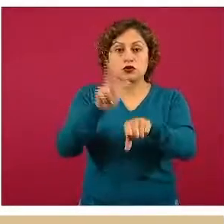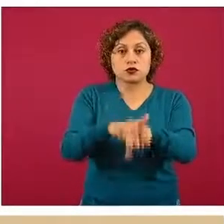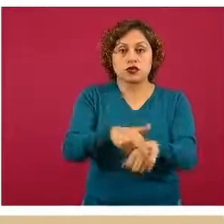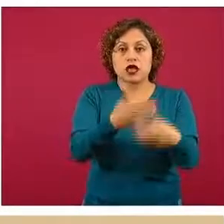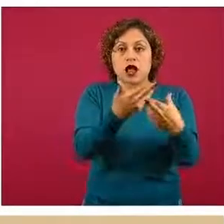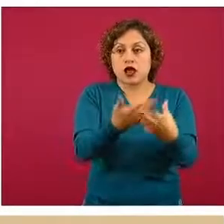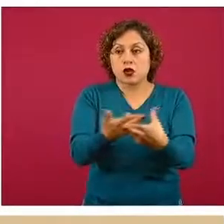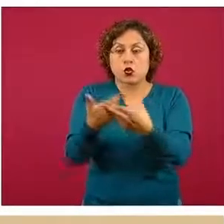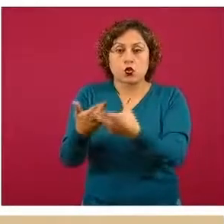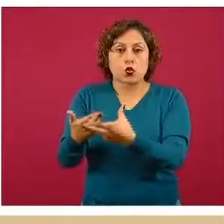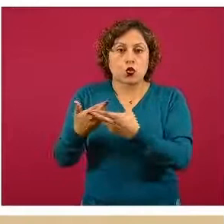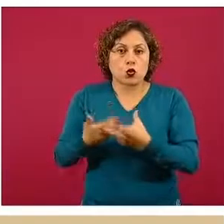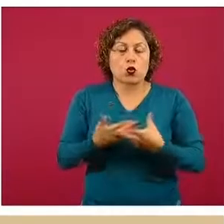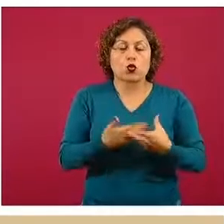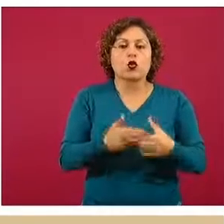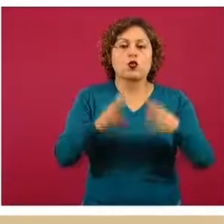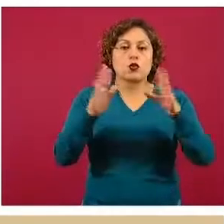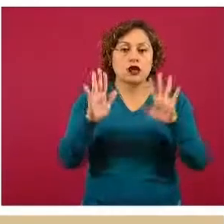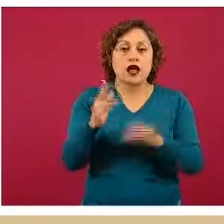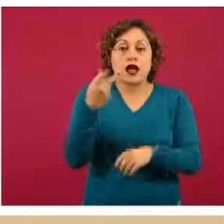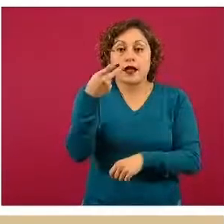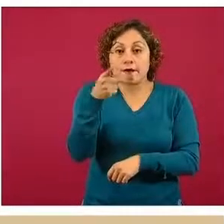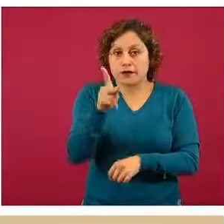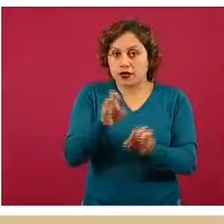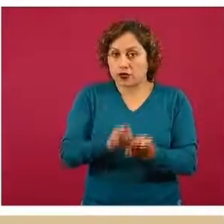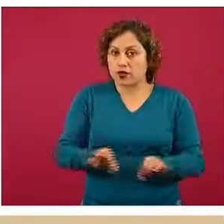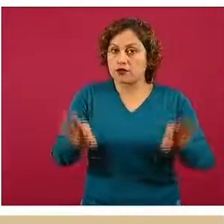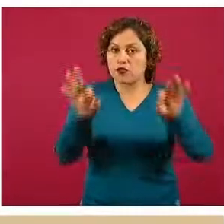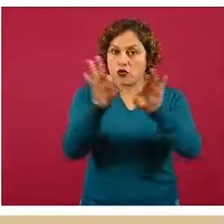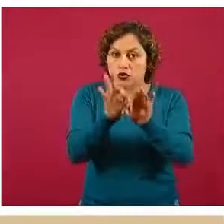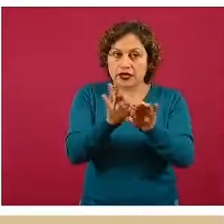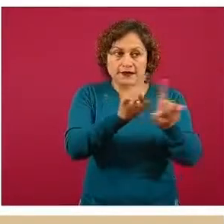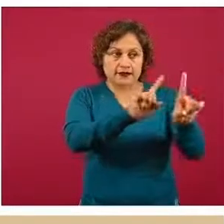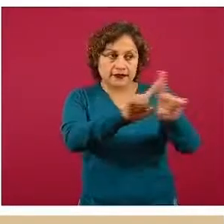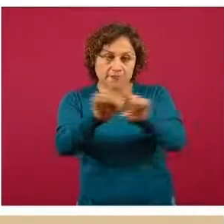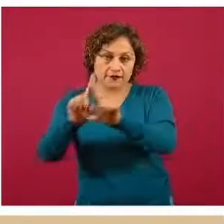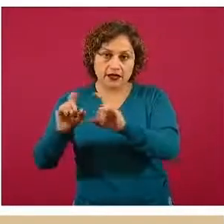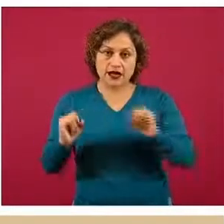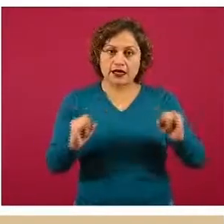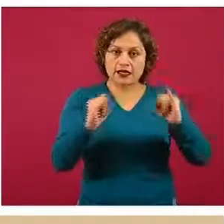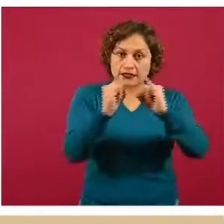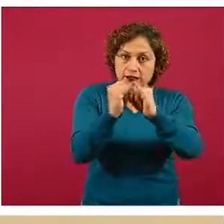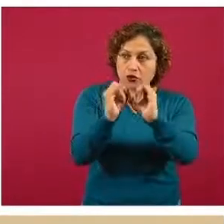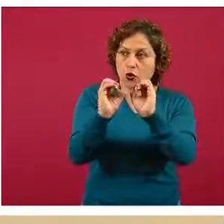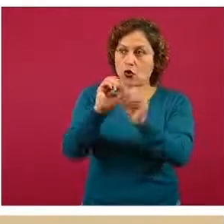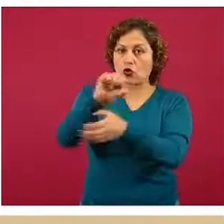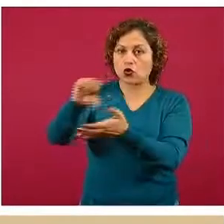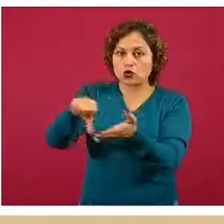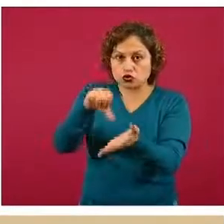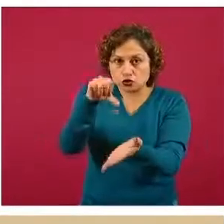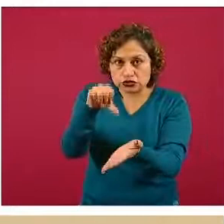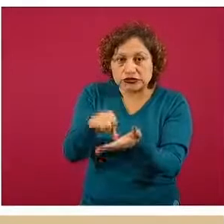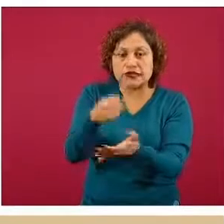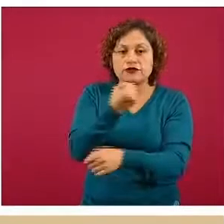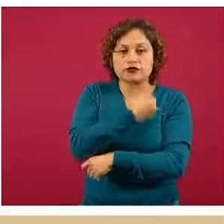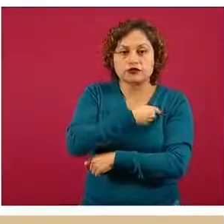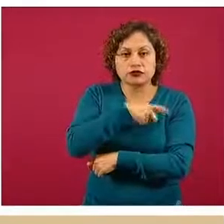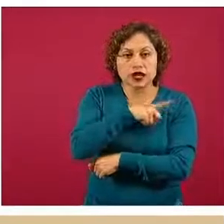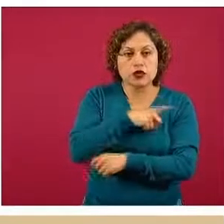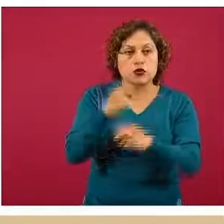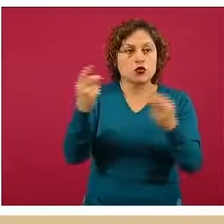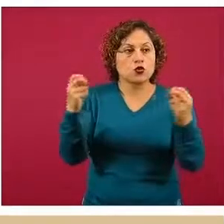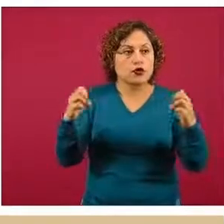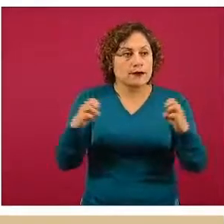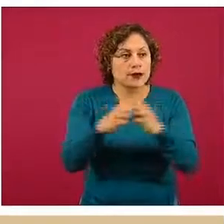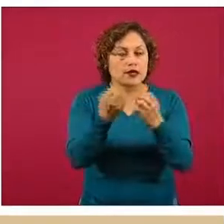aquí lo importante es esa coordinación que existe entre las diferentes instituciones y los centros reguladores de urgencias médicas en